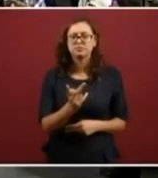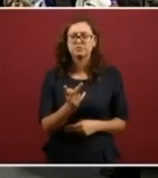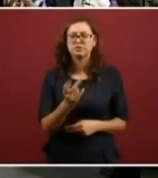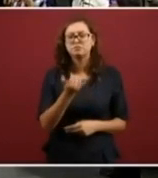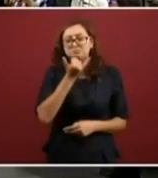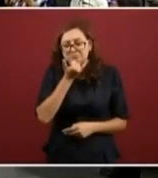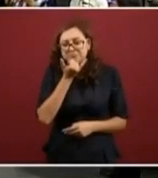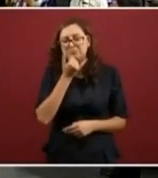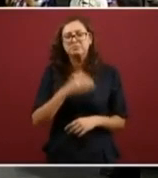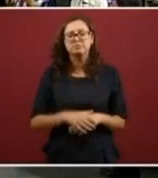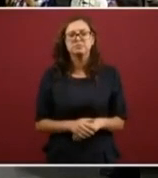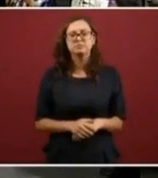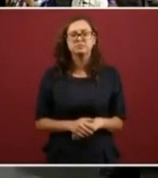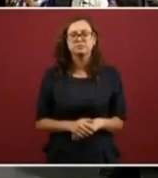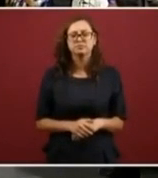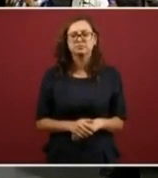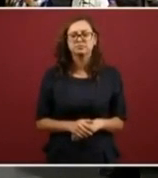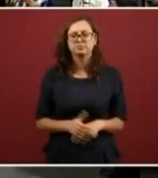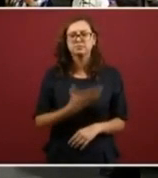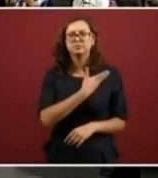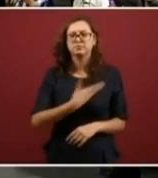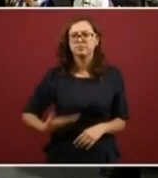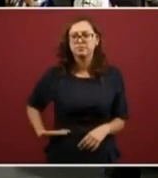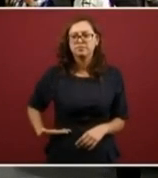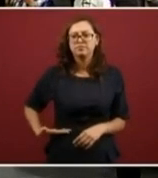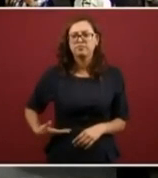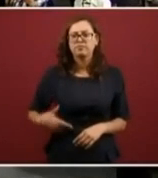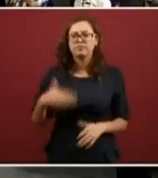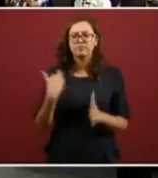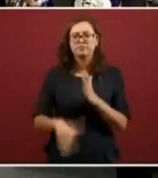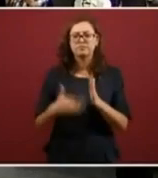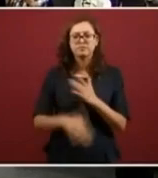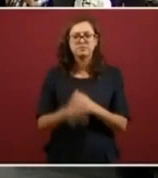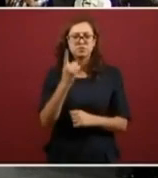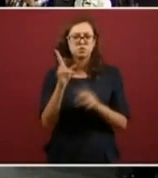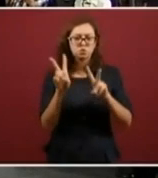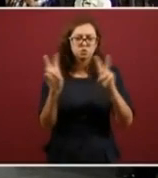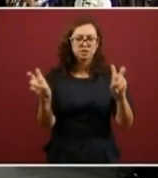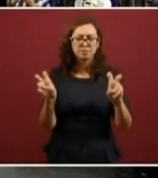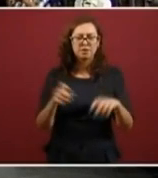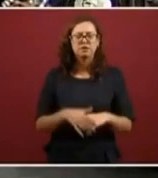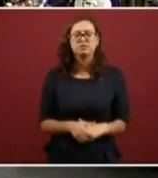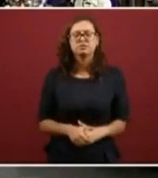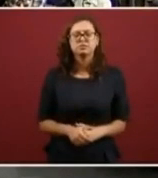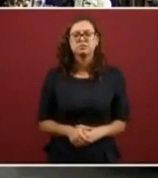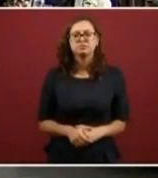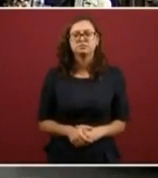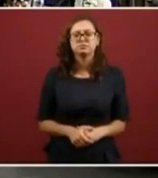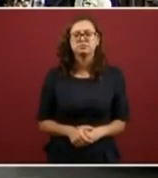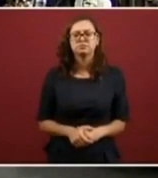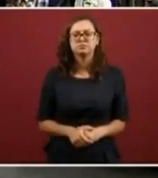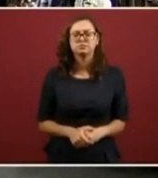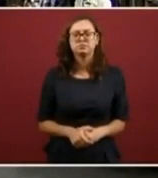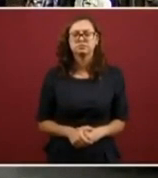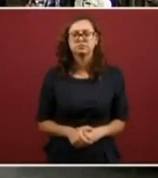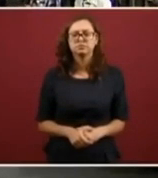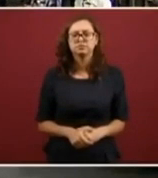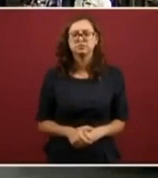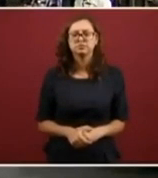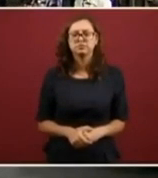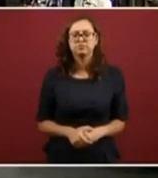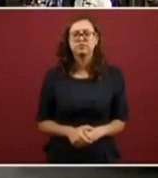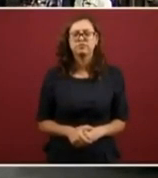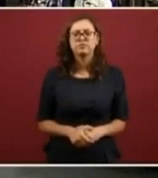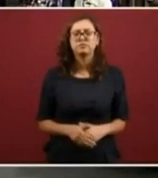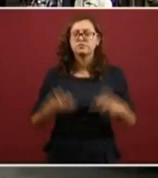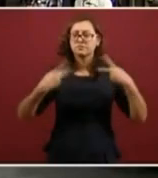disculpe, señor presidente, tenemos algo pendiente porque efectivamente, como dice usted, nos están viendo